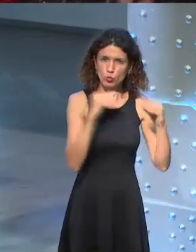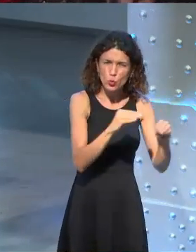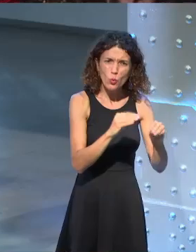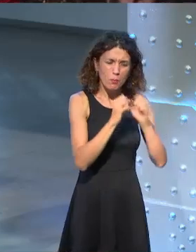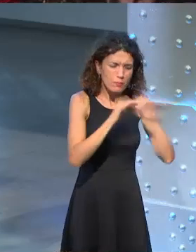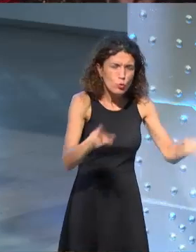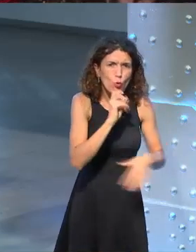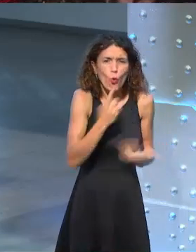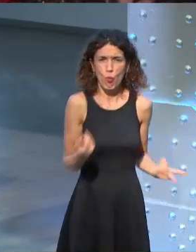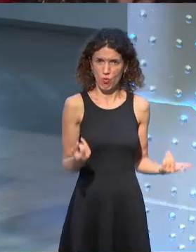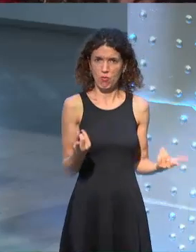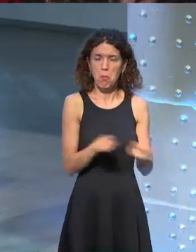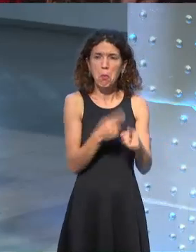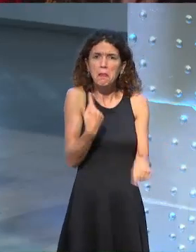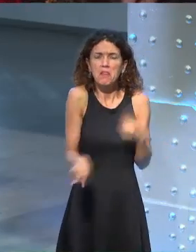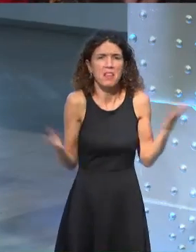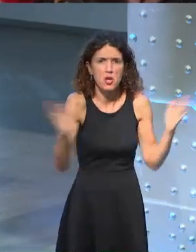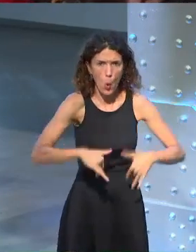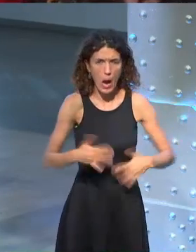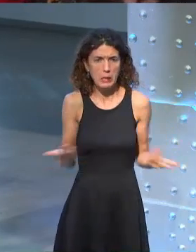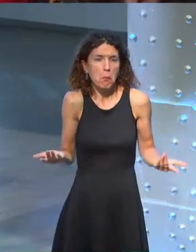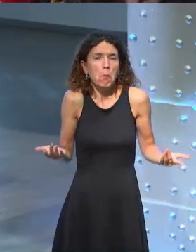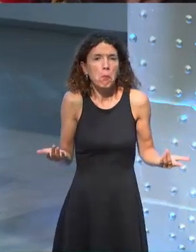Pero si no existe ninguna diferencia, si yo no he...